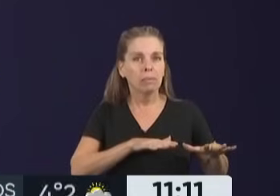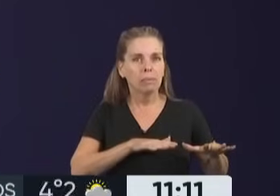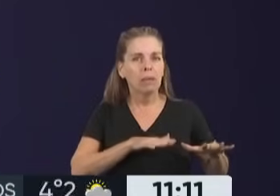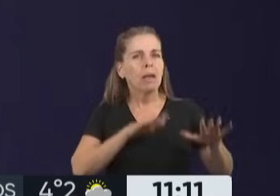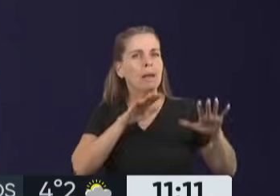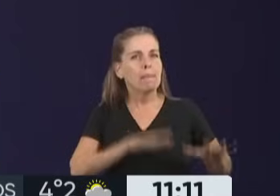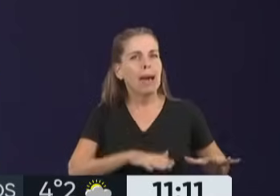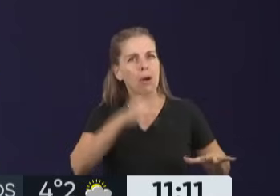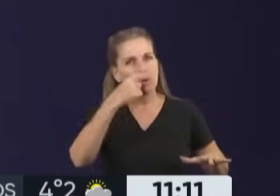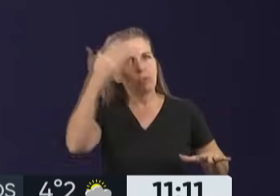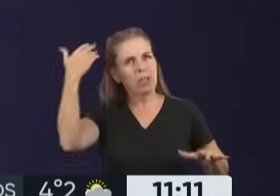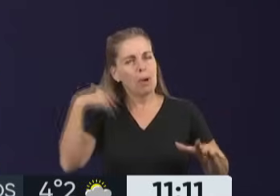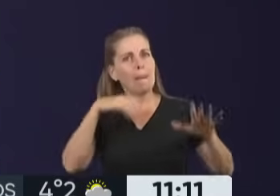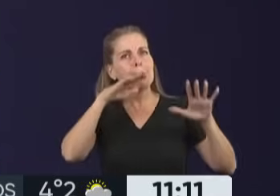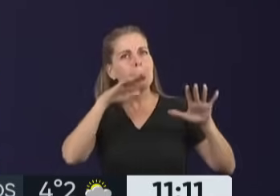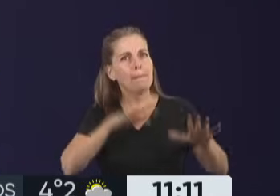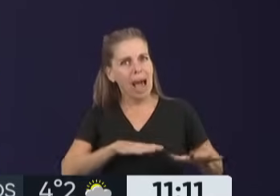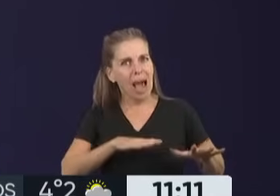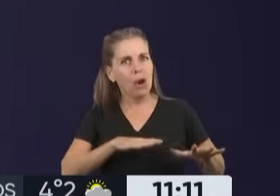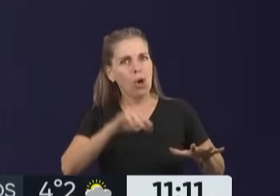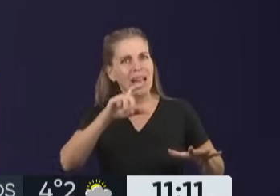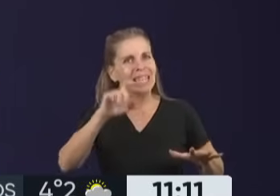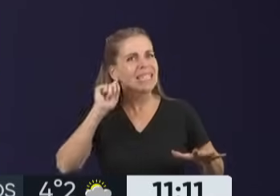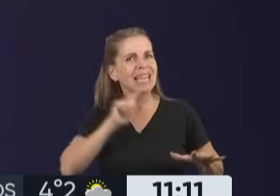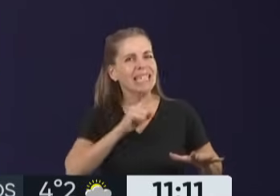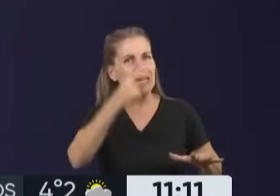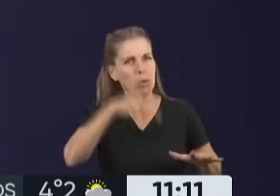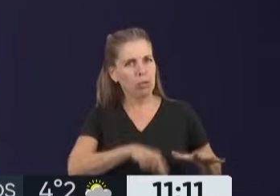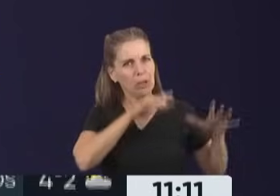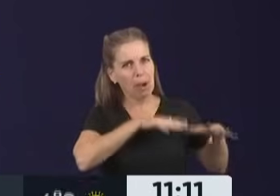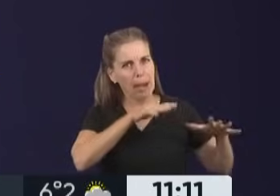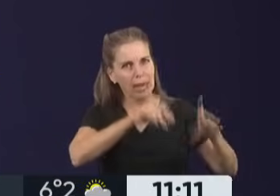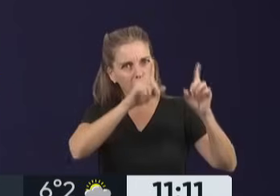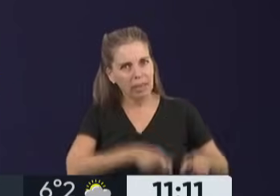el rápido paro que ha hecho la CGT la última vez.